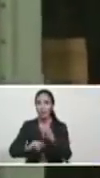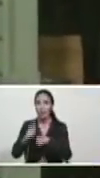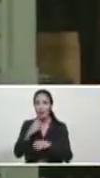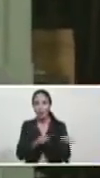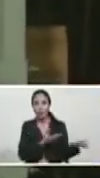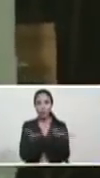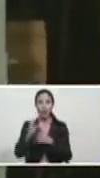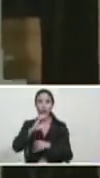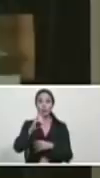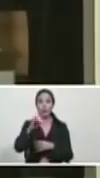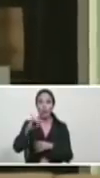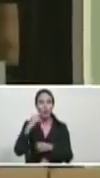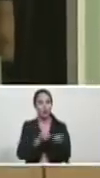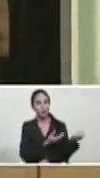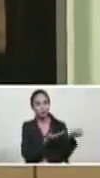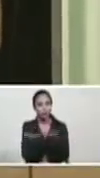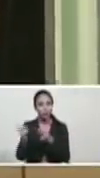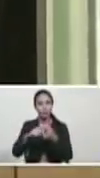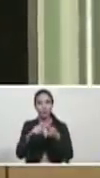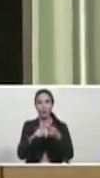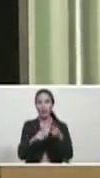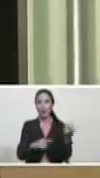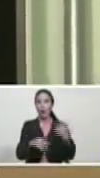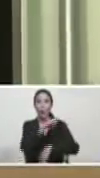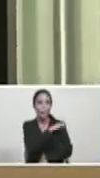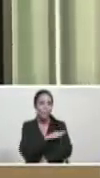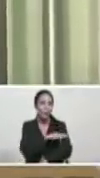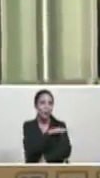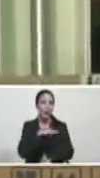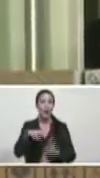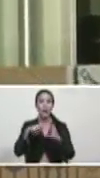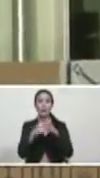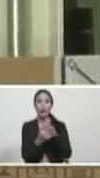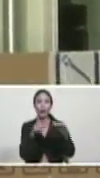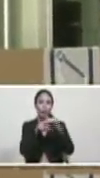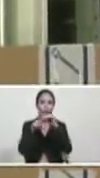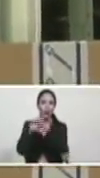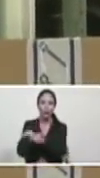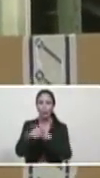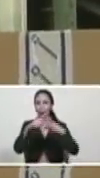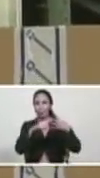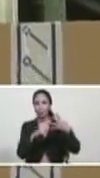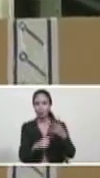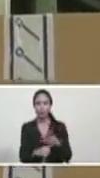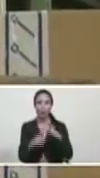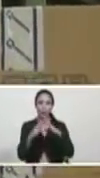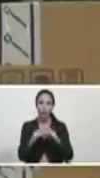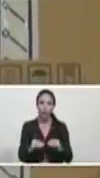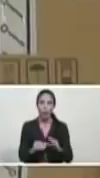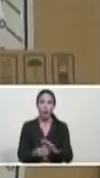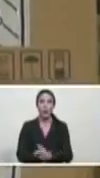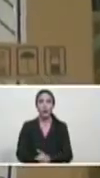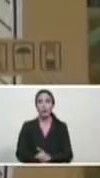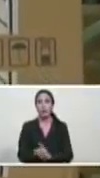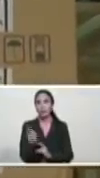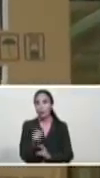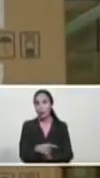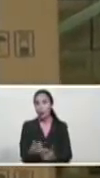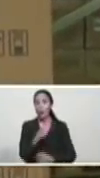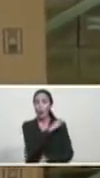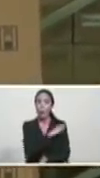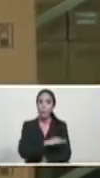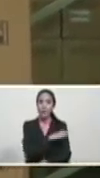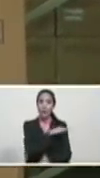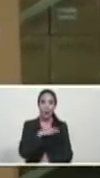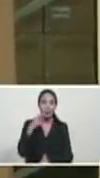barrio adentro, 100% de la red hospitalaria, tremendo esfuerzo que hacemos la red hospitalaria, el Ministerio